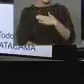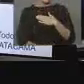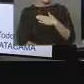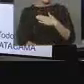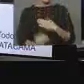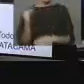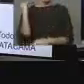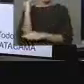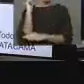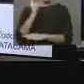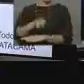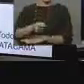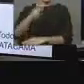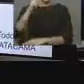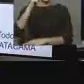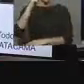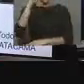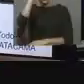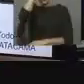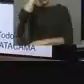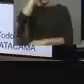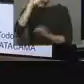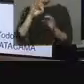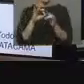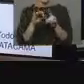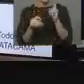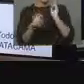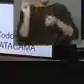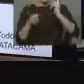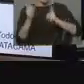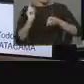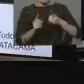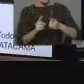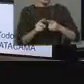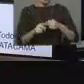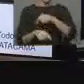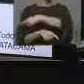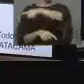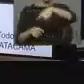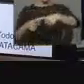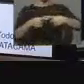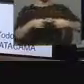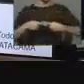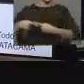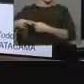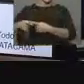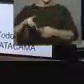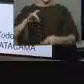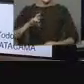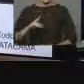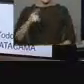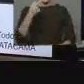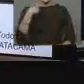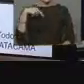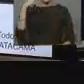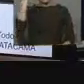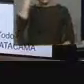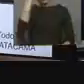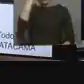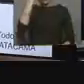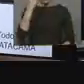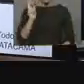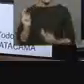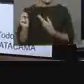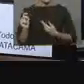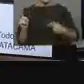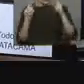que quieren imponer su visión integrista y totalitaria al resto de la sociedad chilena. Creemos, señor presidente, en